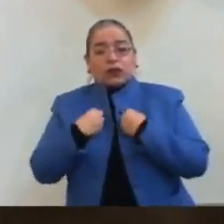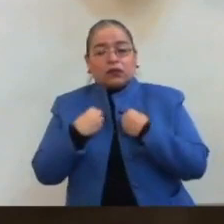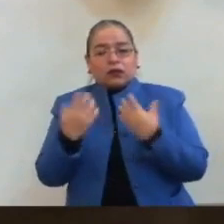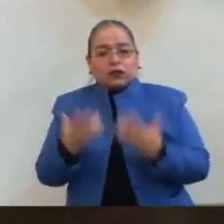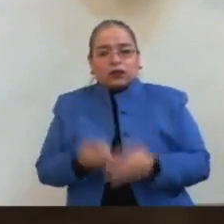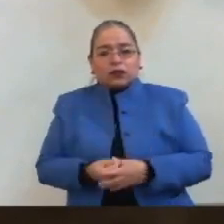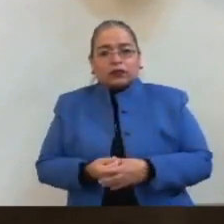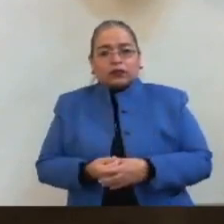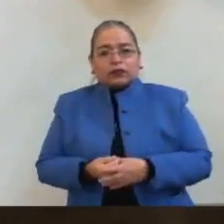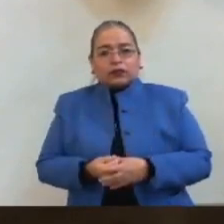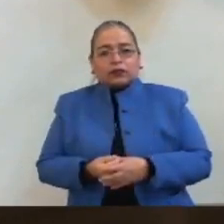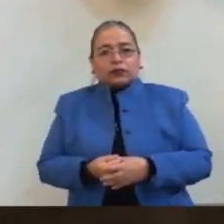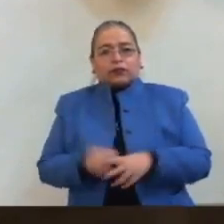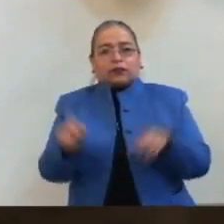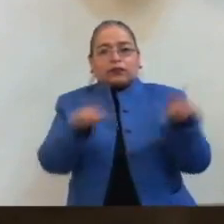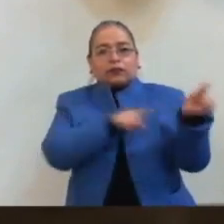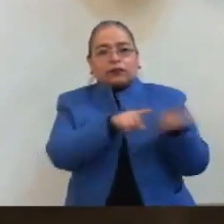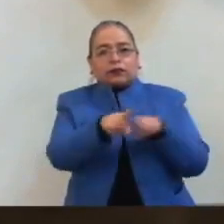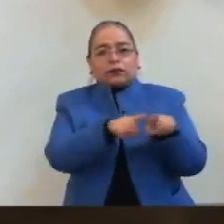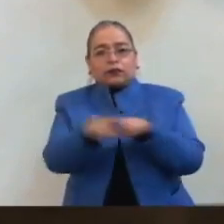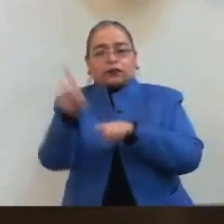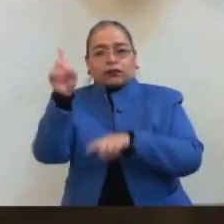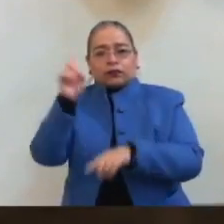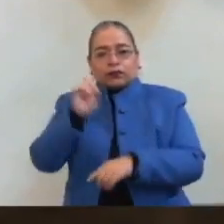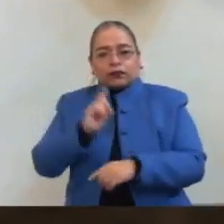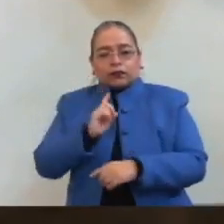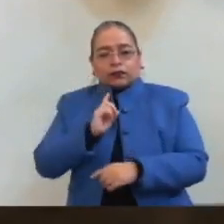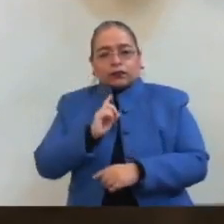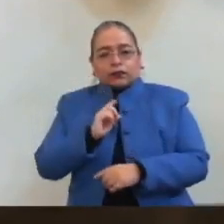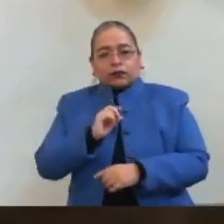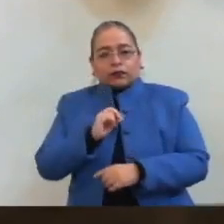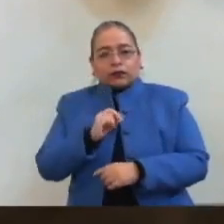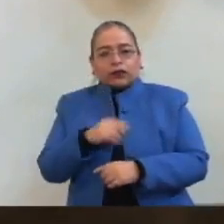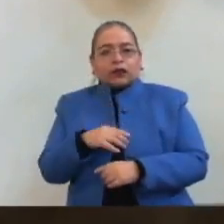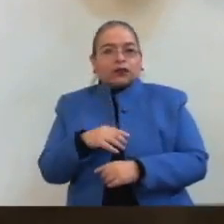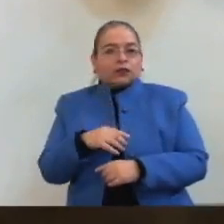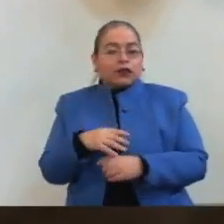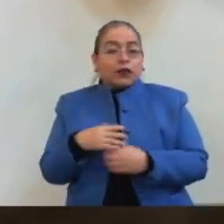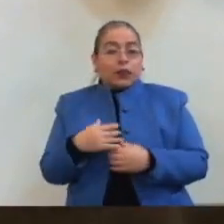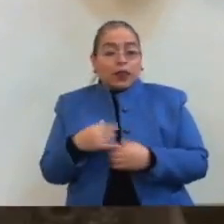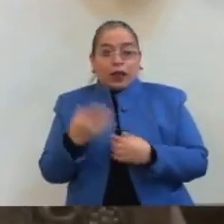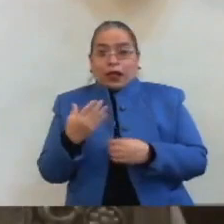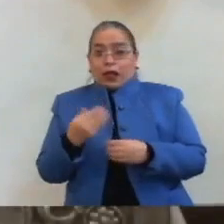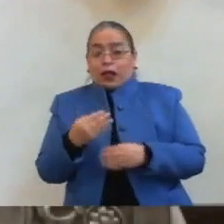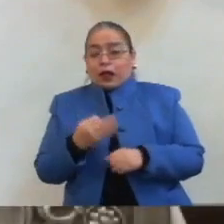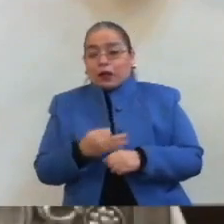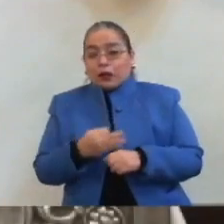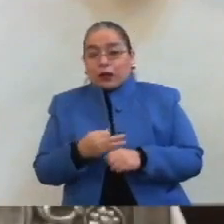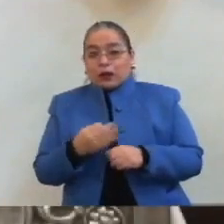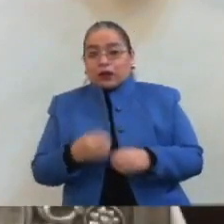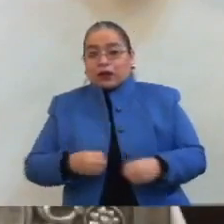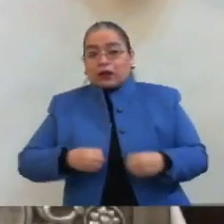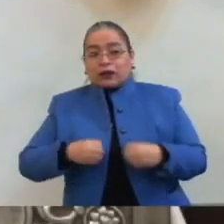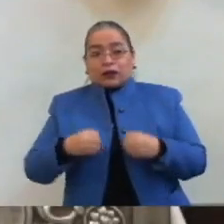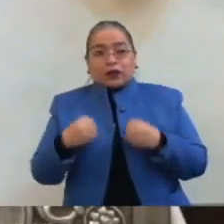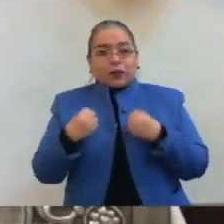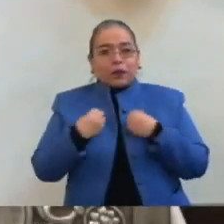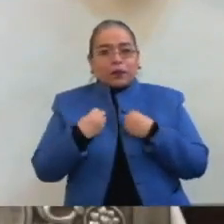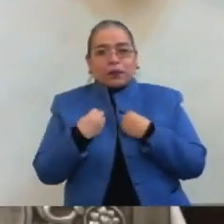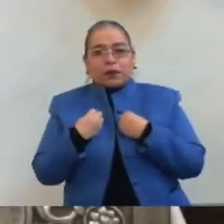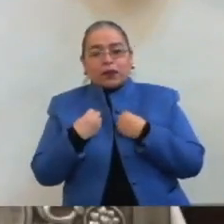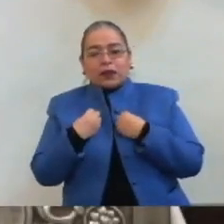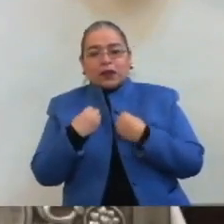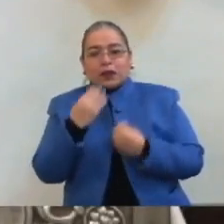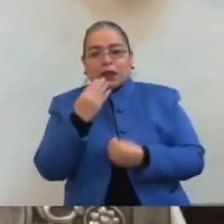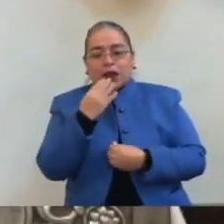hermanas y hermanos ante esta belleza del acontecimiento de la